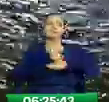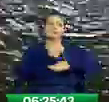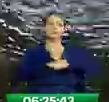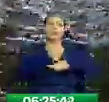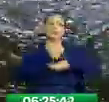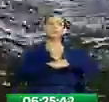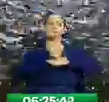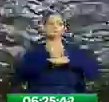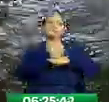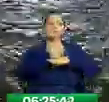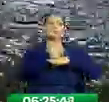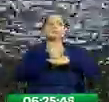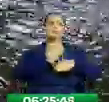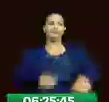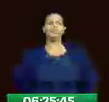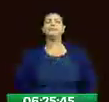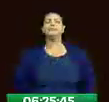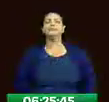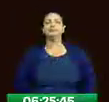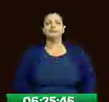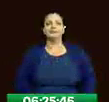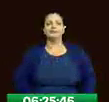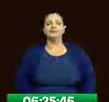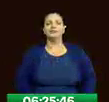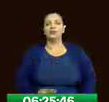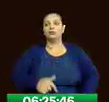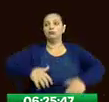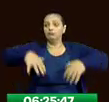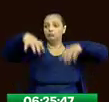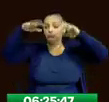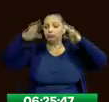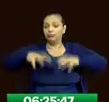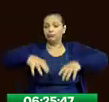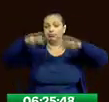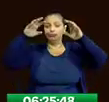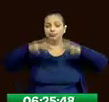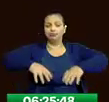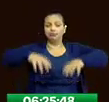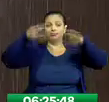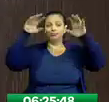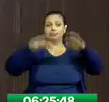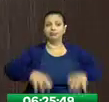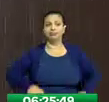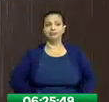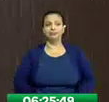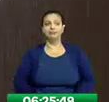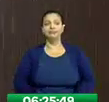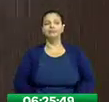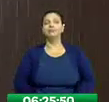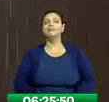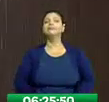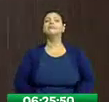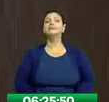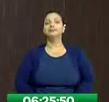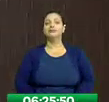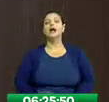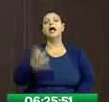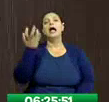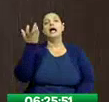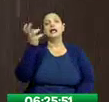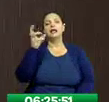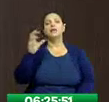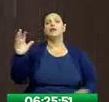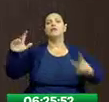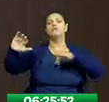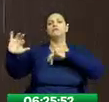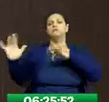pone como un lugar propicio para lluvias. Sí, señor. Una zona muy... Clima tropical. Clima tropical con